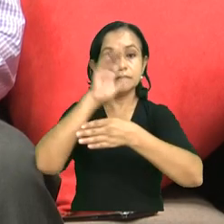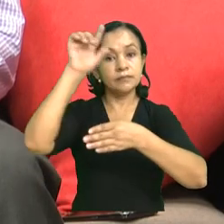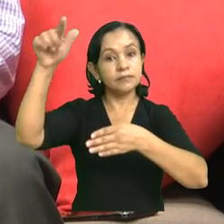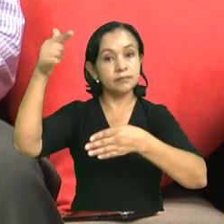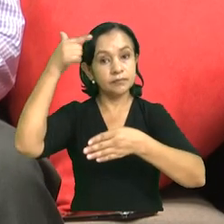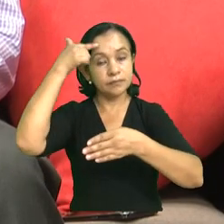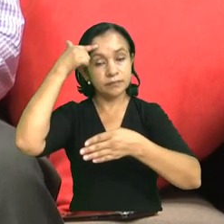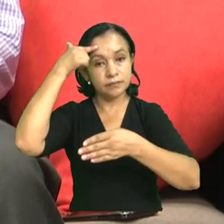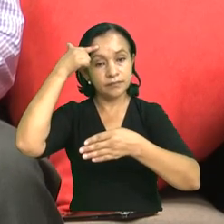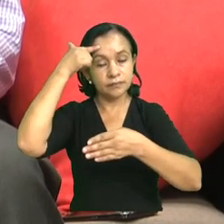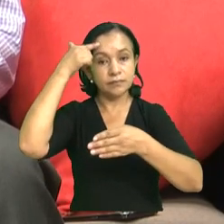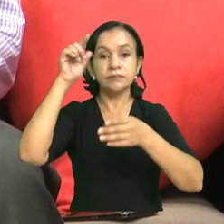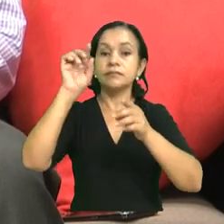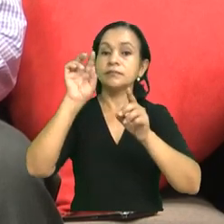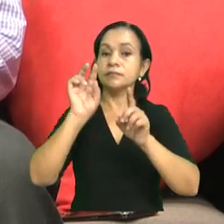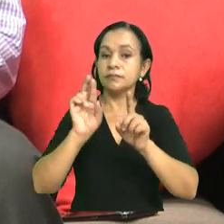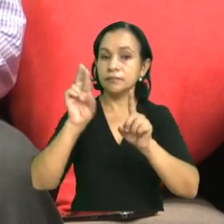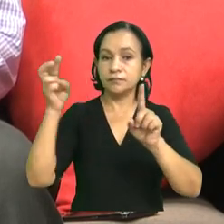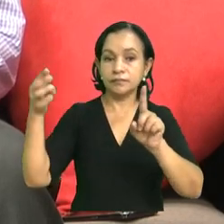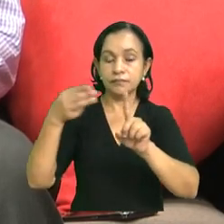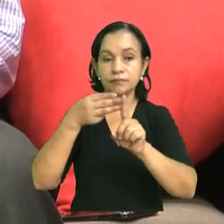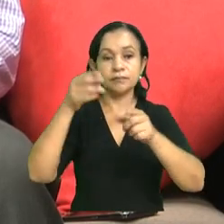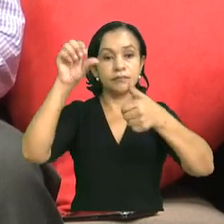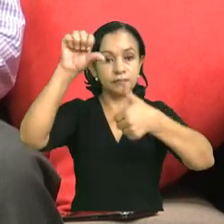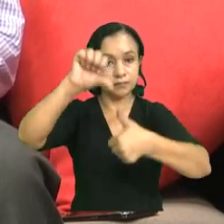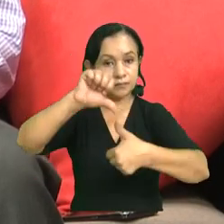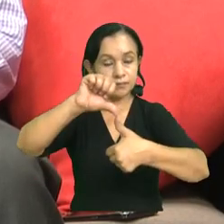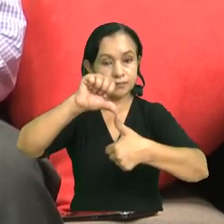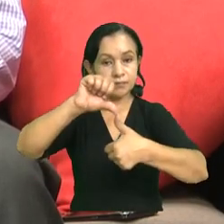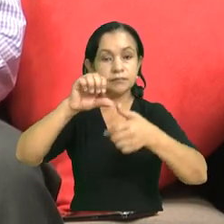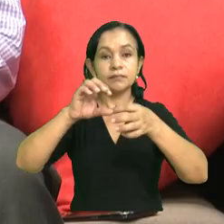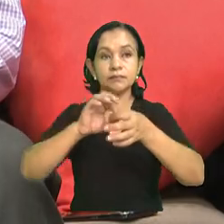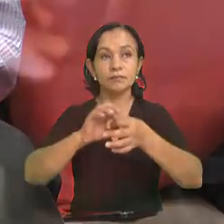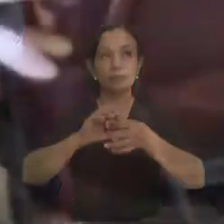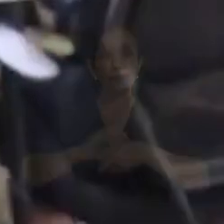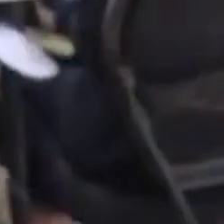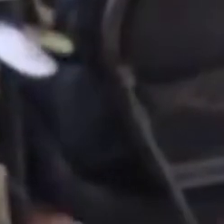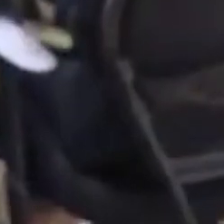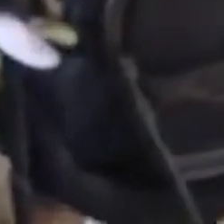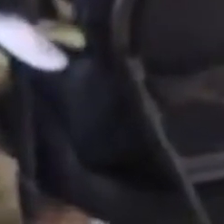que integran el sistema de integración centroamericana. Adelante.